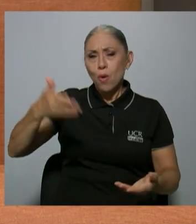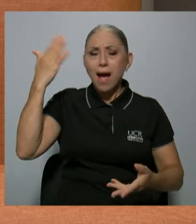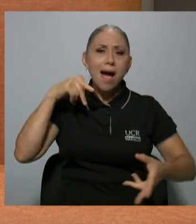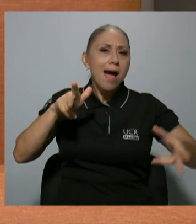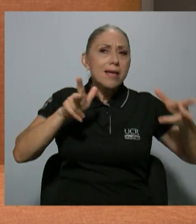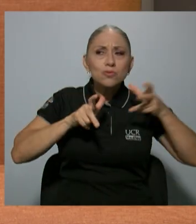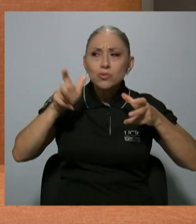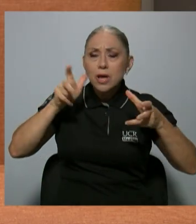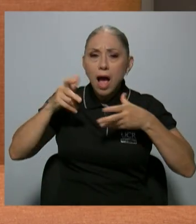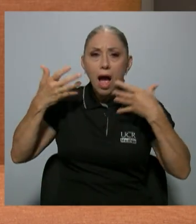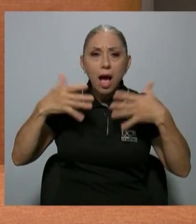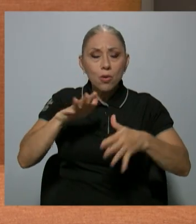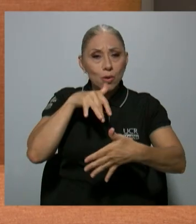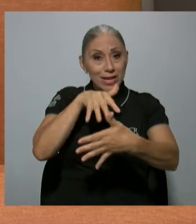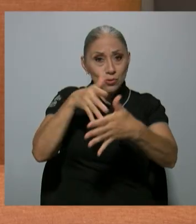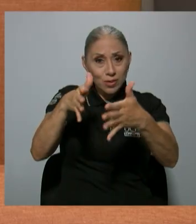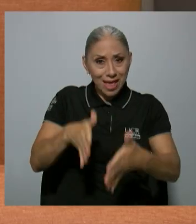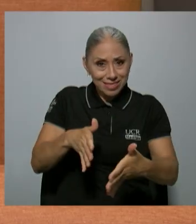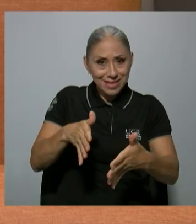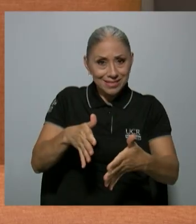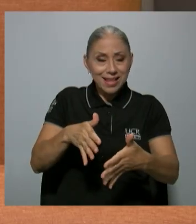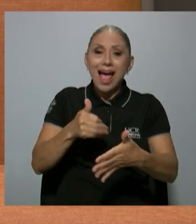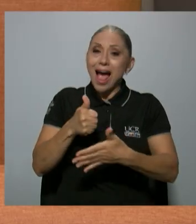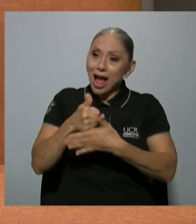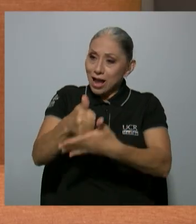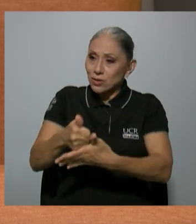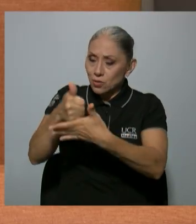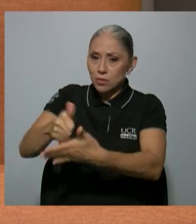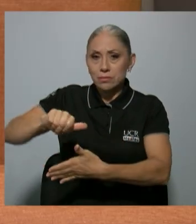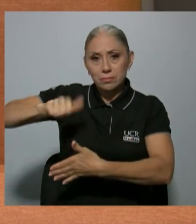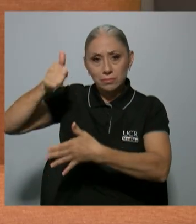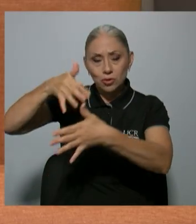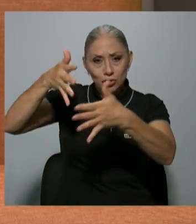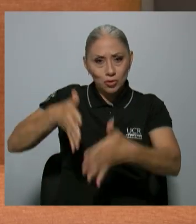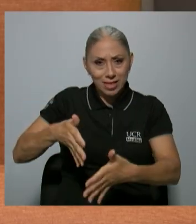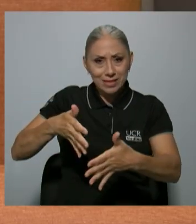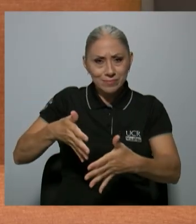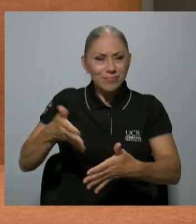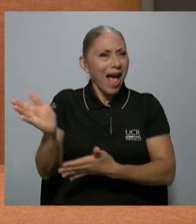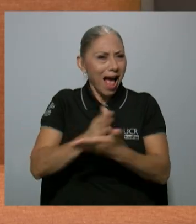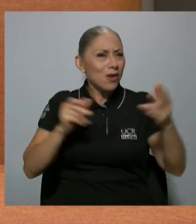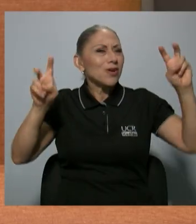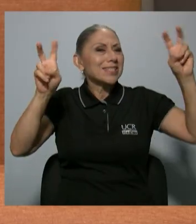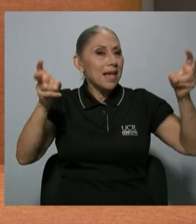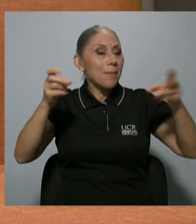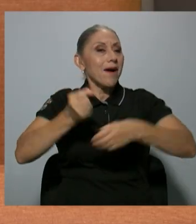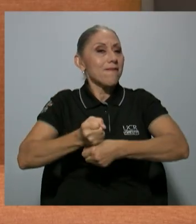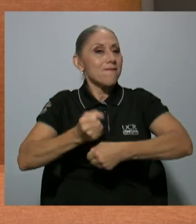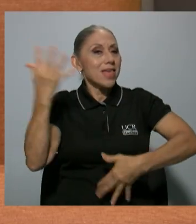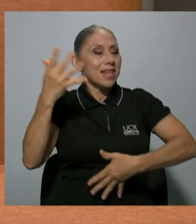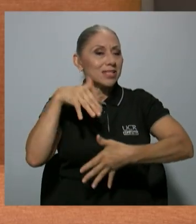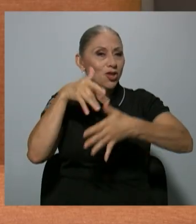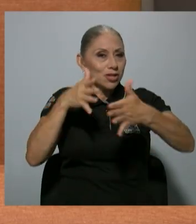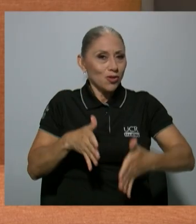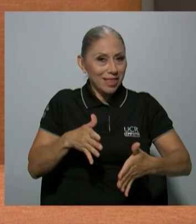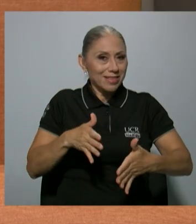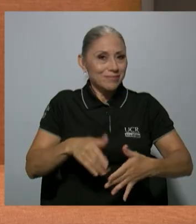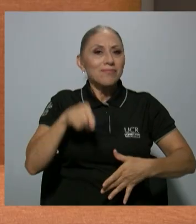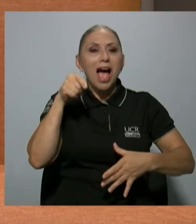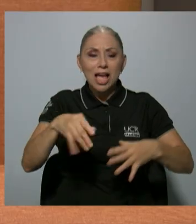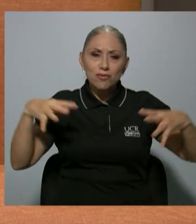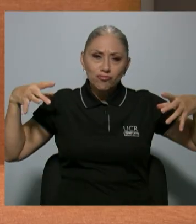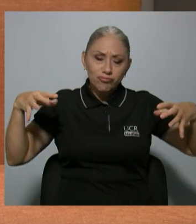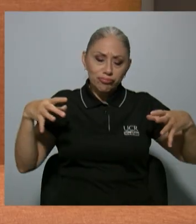personas, estudiantes, que ayudaban a otros estudiantes, y había una cosa que se llamaba Federación de Estudiantes, que era, ¿verdad?, donde se reunían